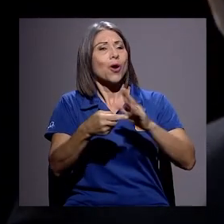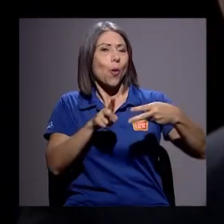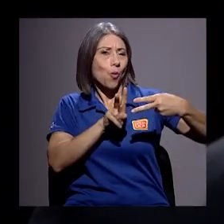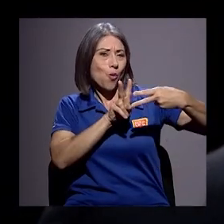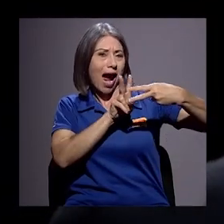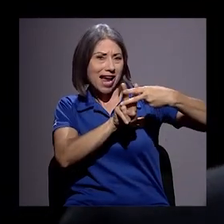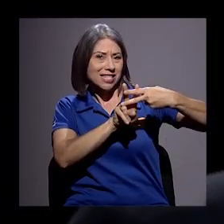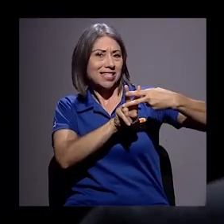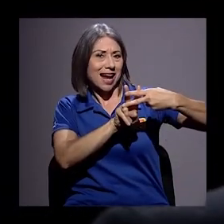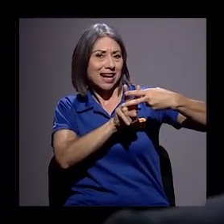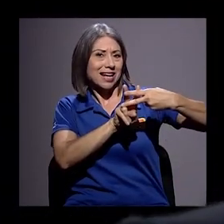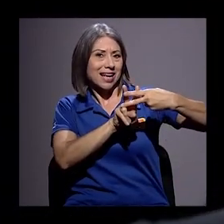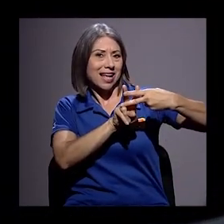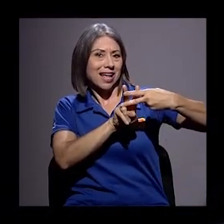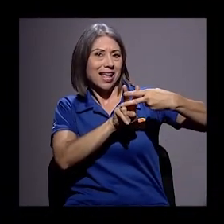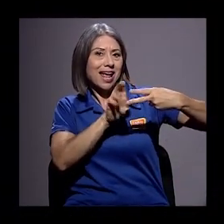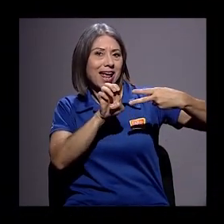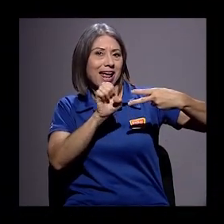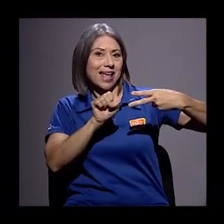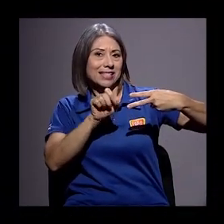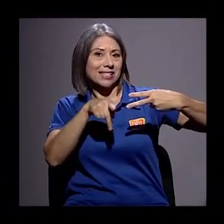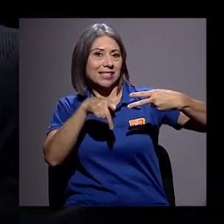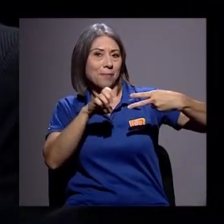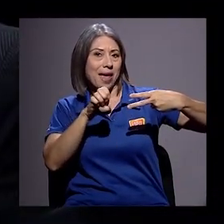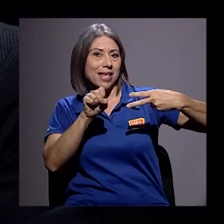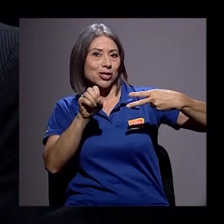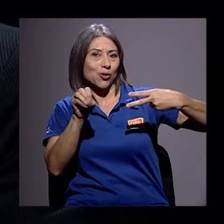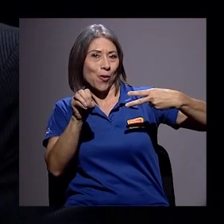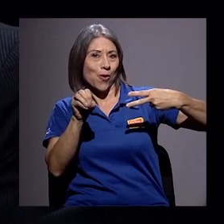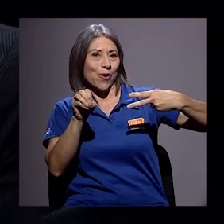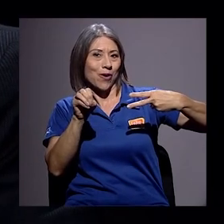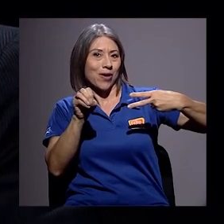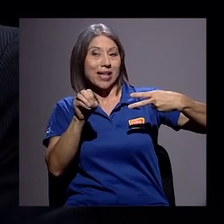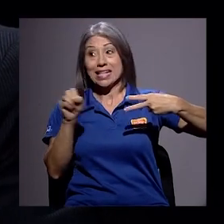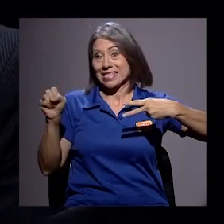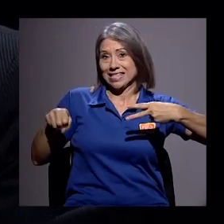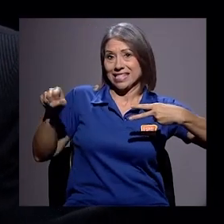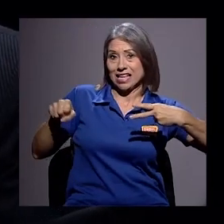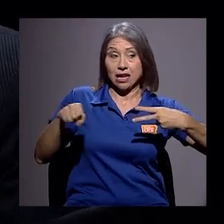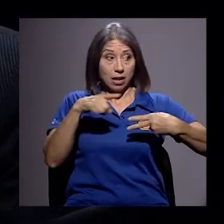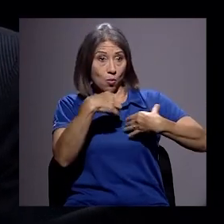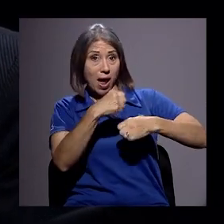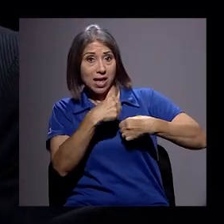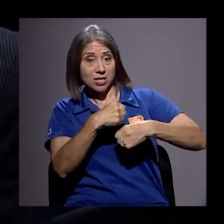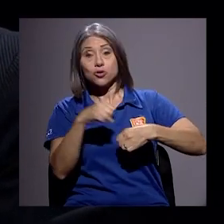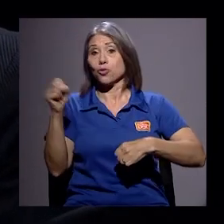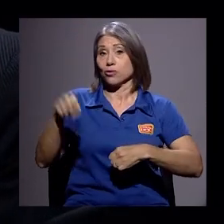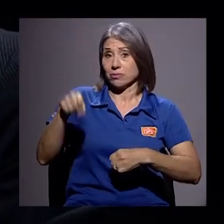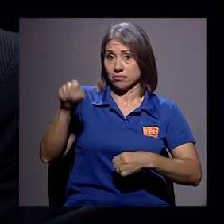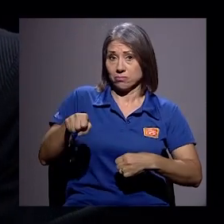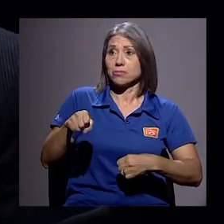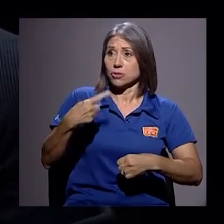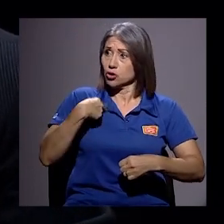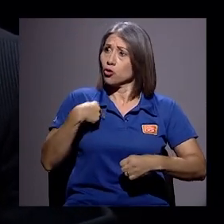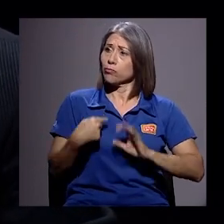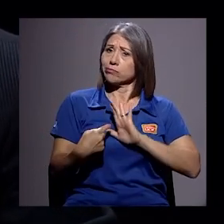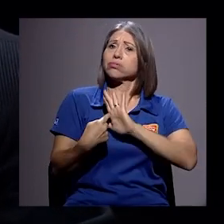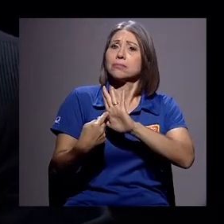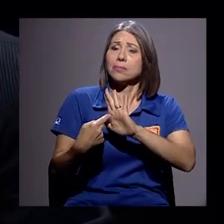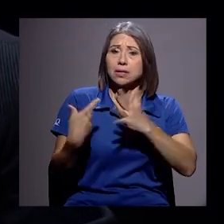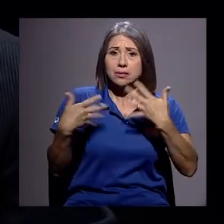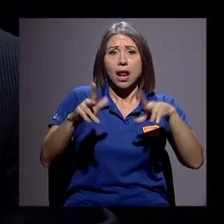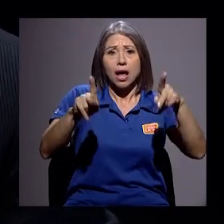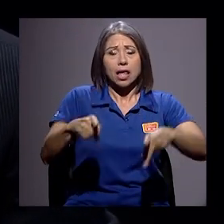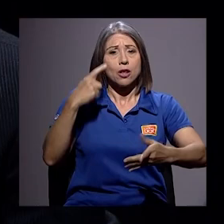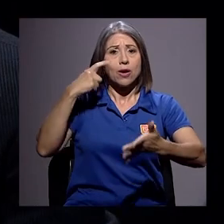muy propio de twitter es peso es pesos si es así lo ha hecho lo he hecho y creo que eso lo ha reconocido la gente verá tuvimos incluso una